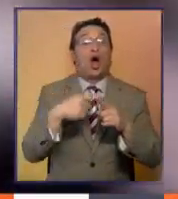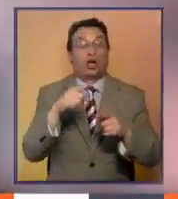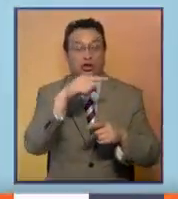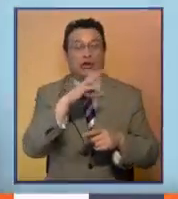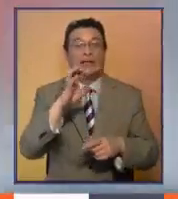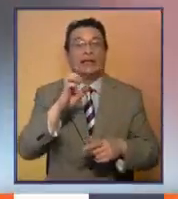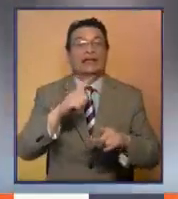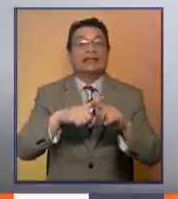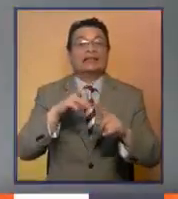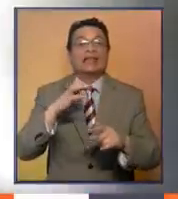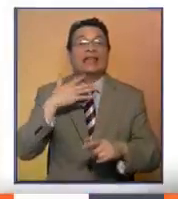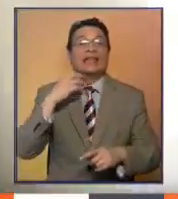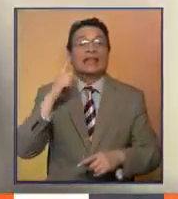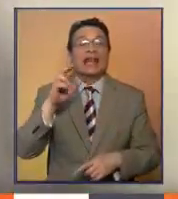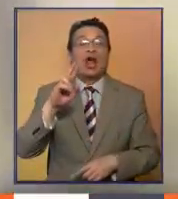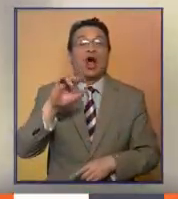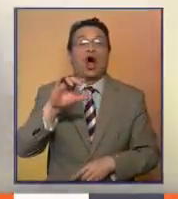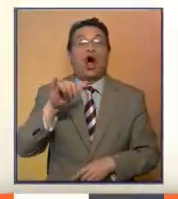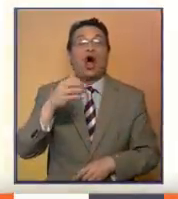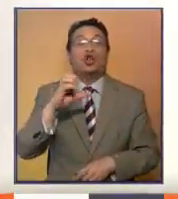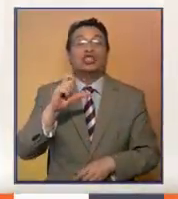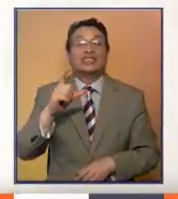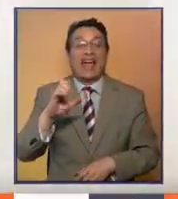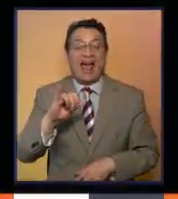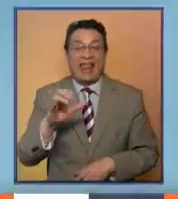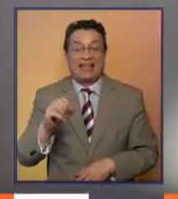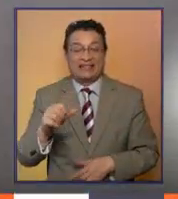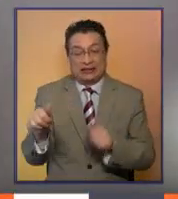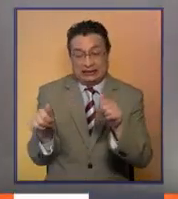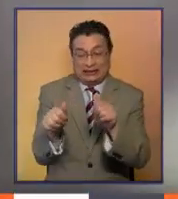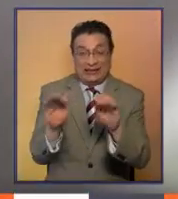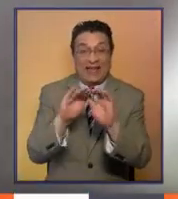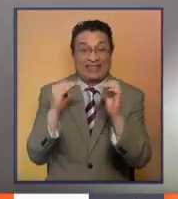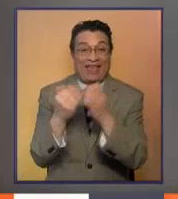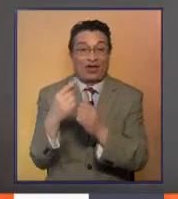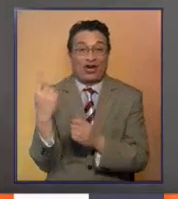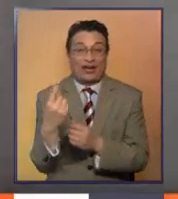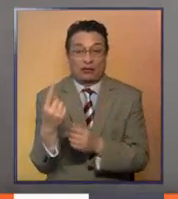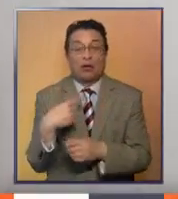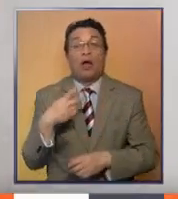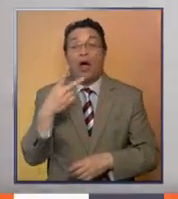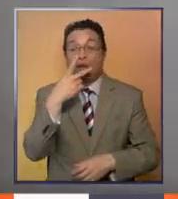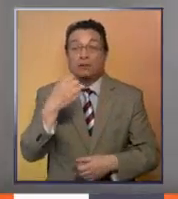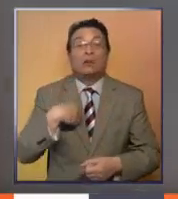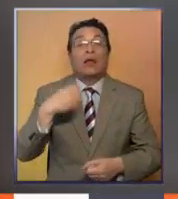gonzález cortez a metros del estadio nacional andamos viendo una pega